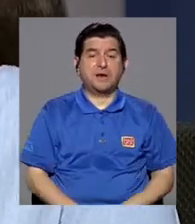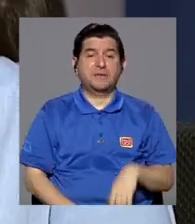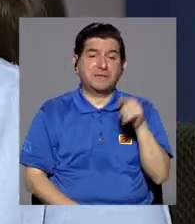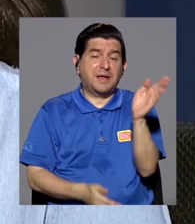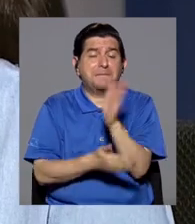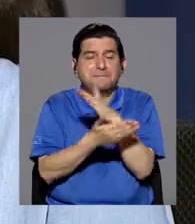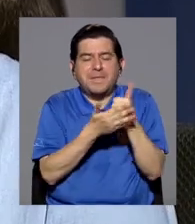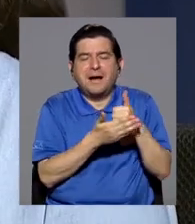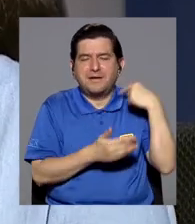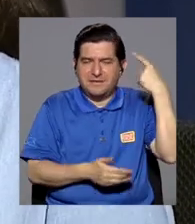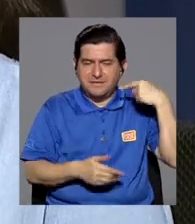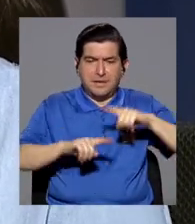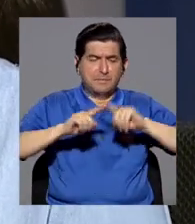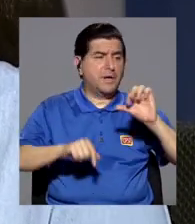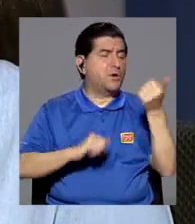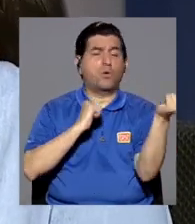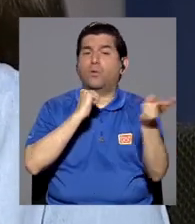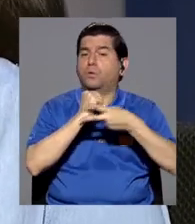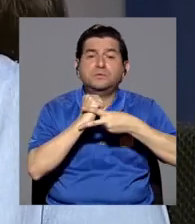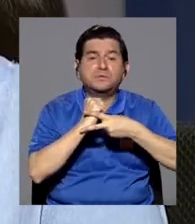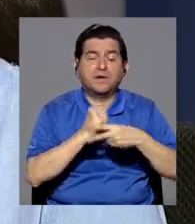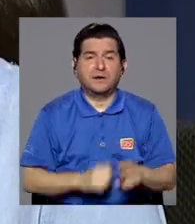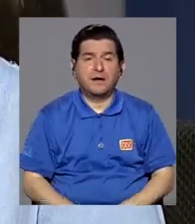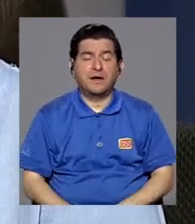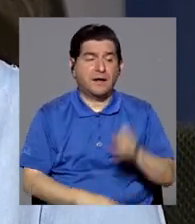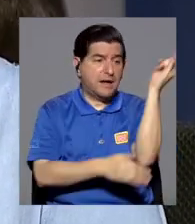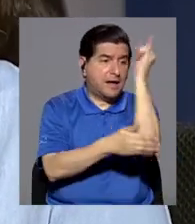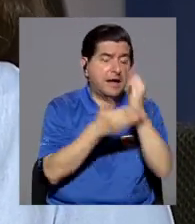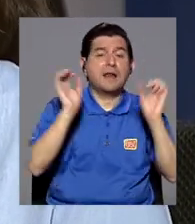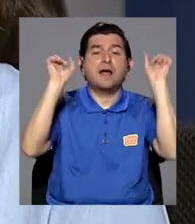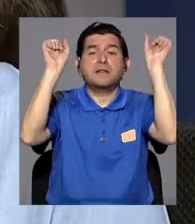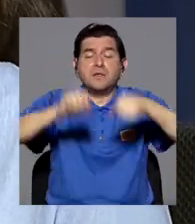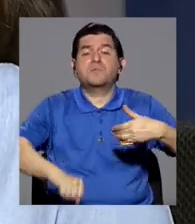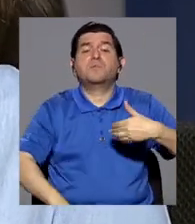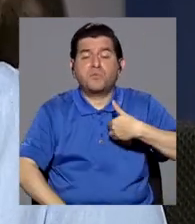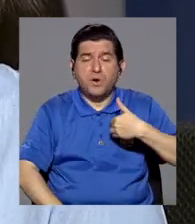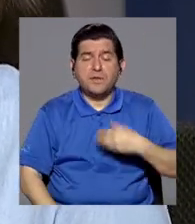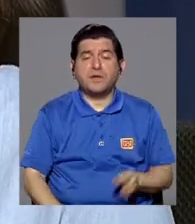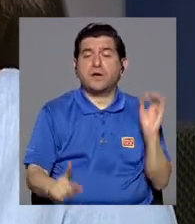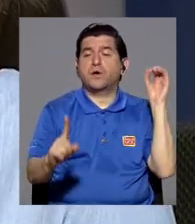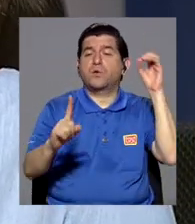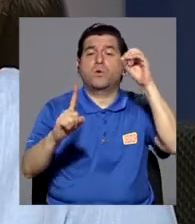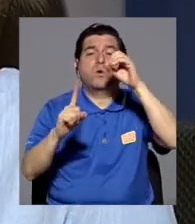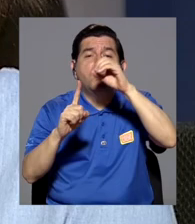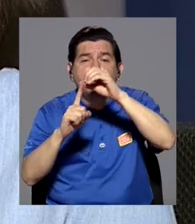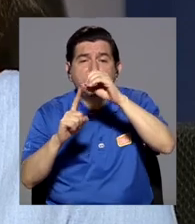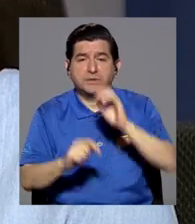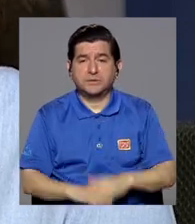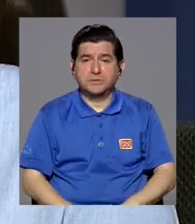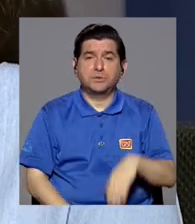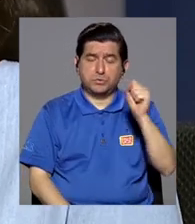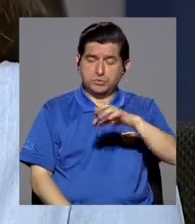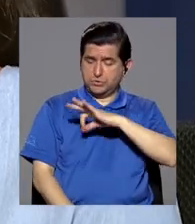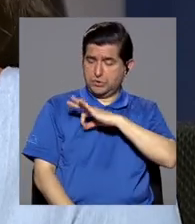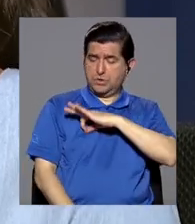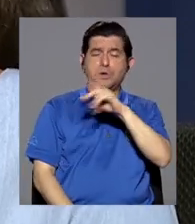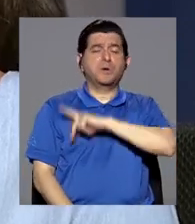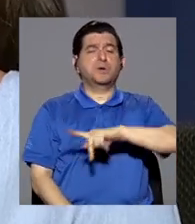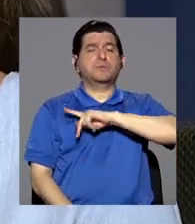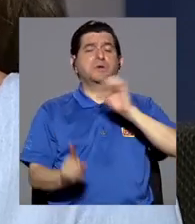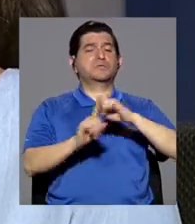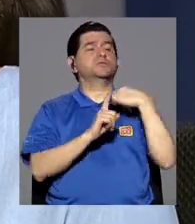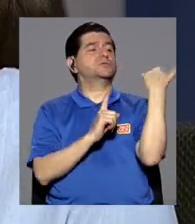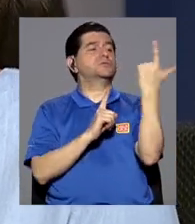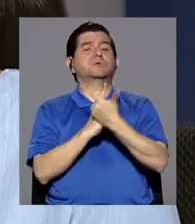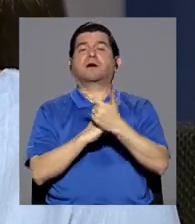locura pero en otras ocasiones el arte sí podría tener objetivos de bienestar personal y